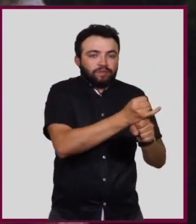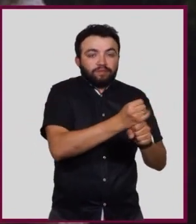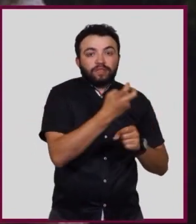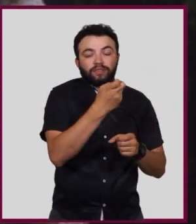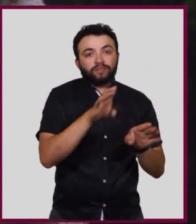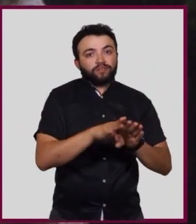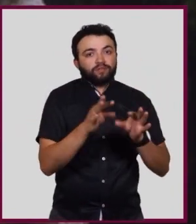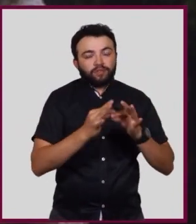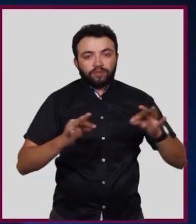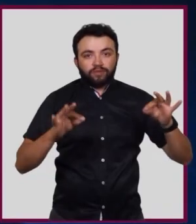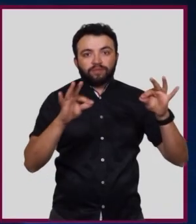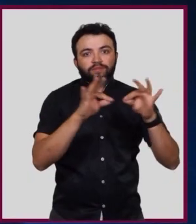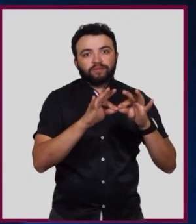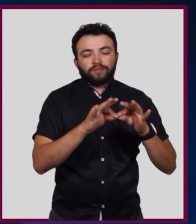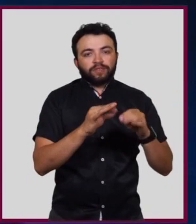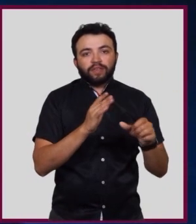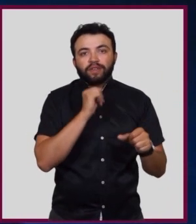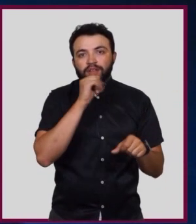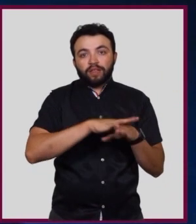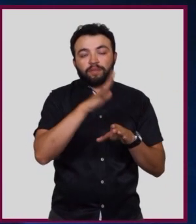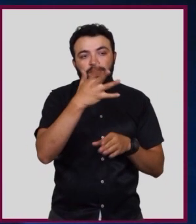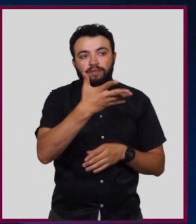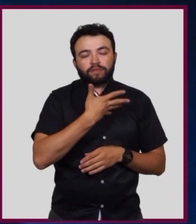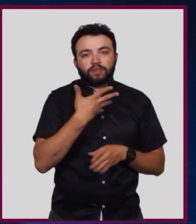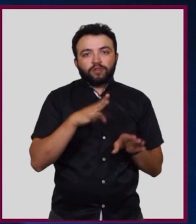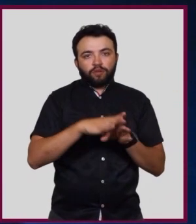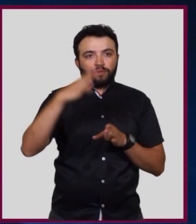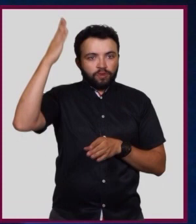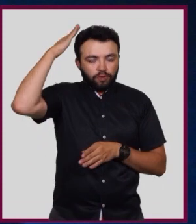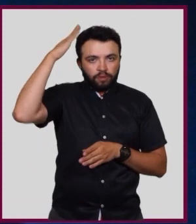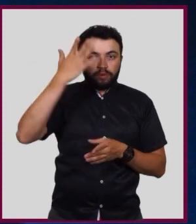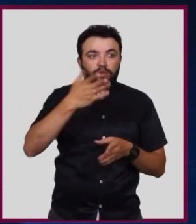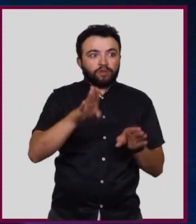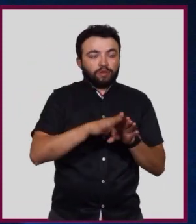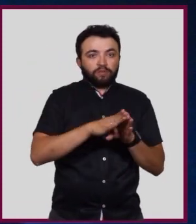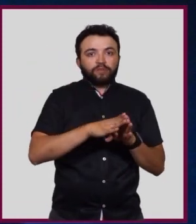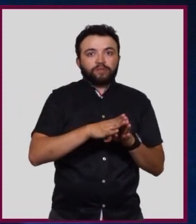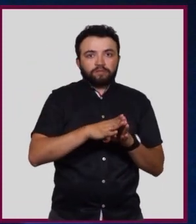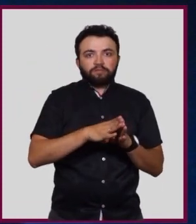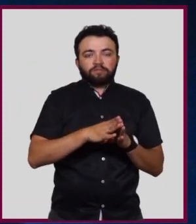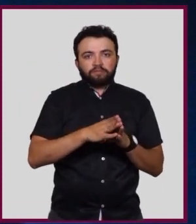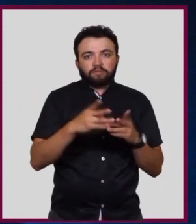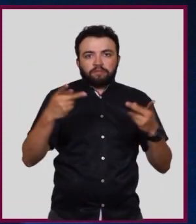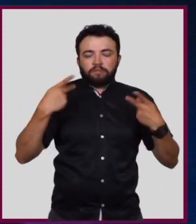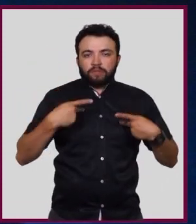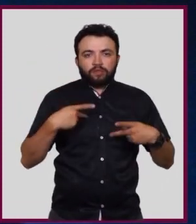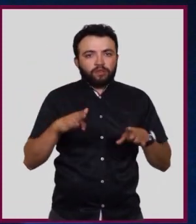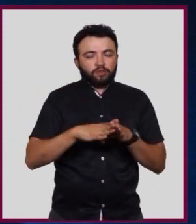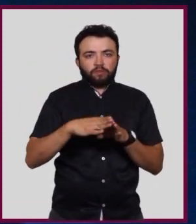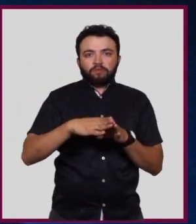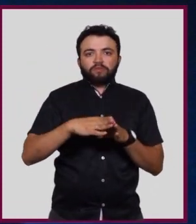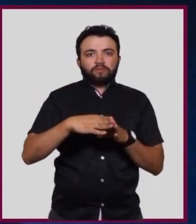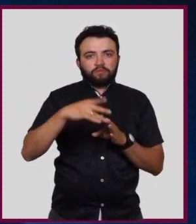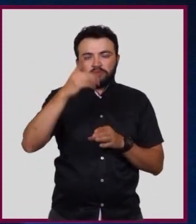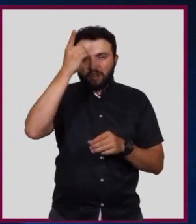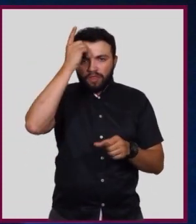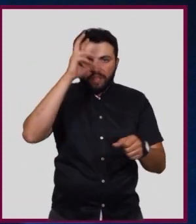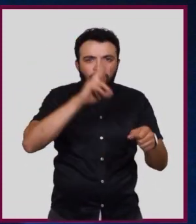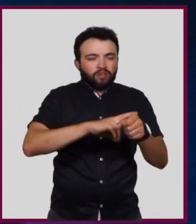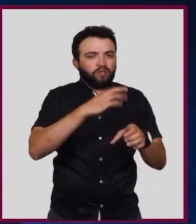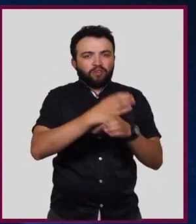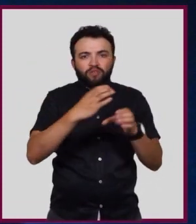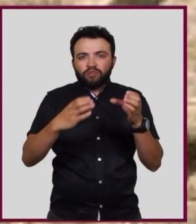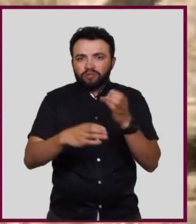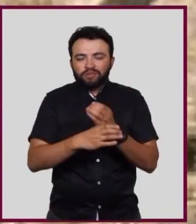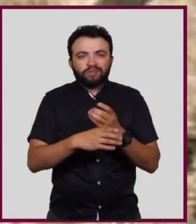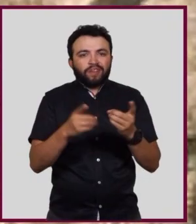las cabezas colosales, que son gobernantes, que eran grandes personajes, que son los que dirigieron el desarrollo